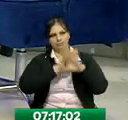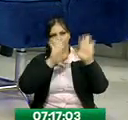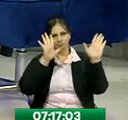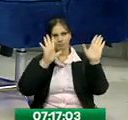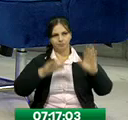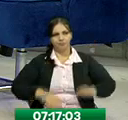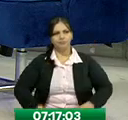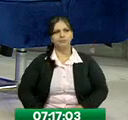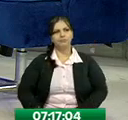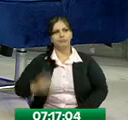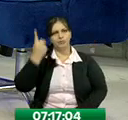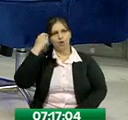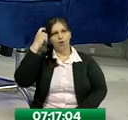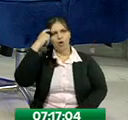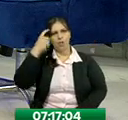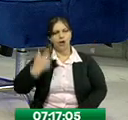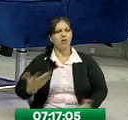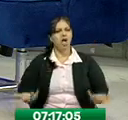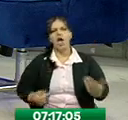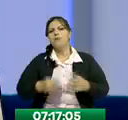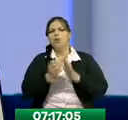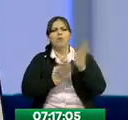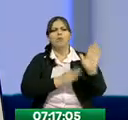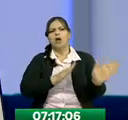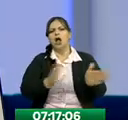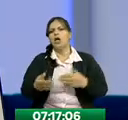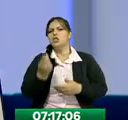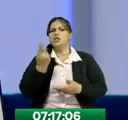una correcta planificación en cuanto a esto, ¿no? Bien.